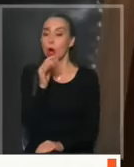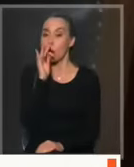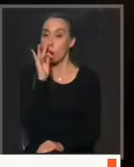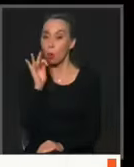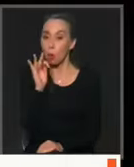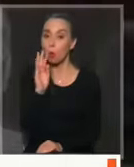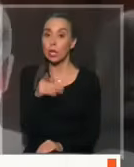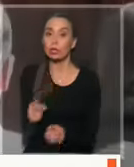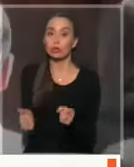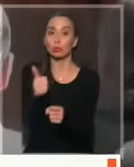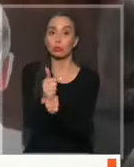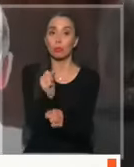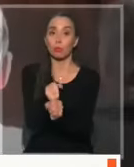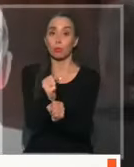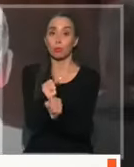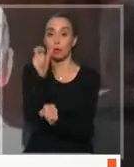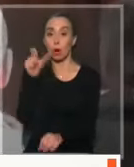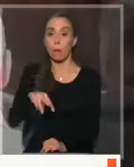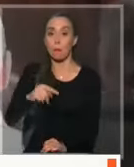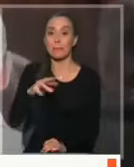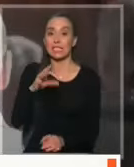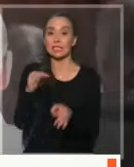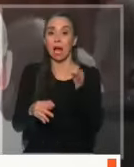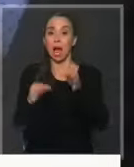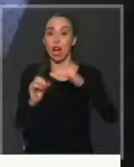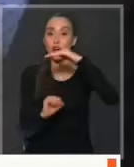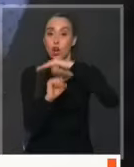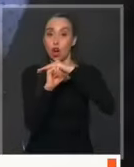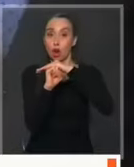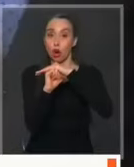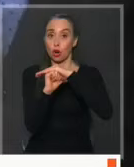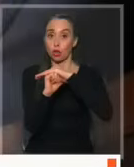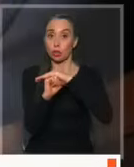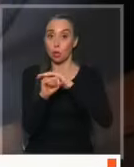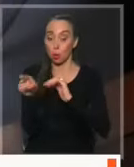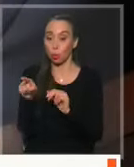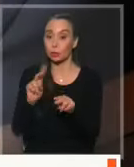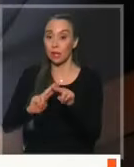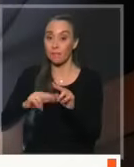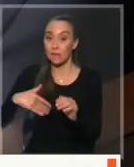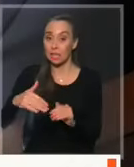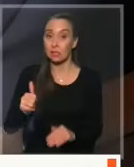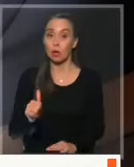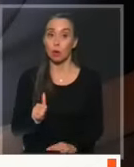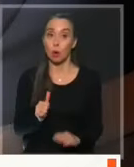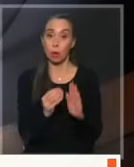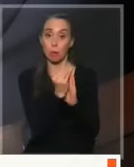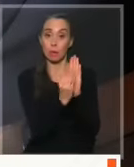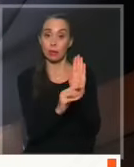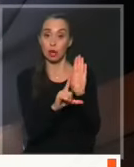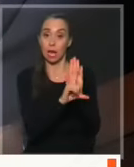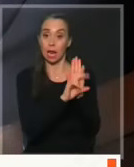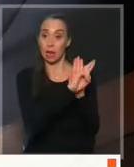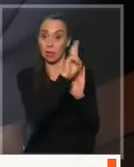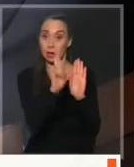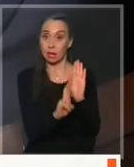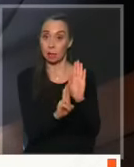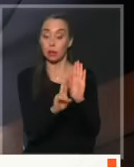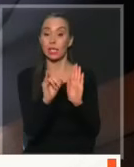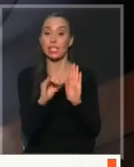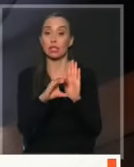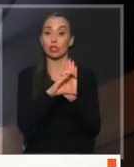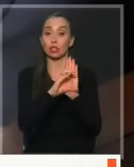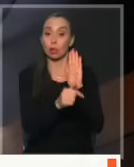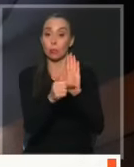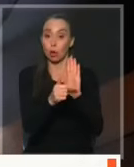que en el ejercicio de su función de ministra de esta Corte lo hará de conformidad con las leyes de la República y la